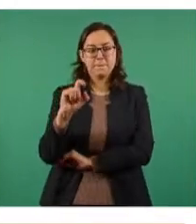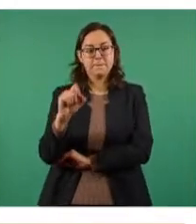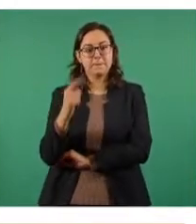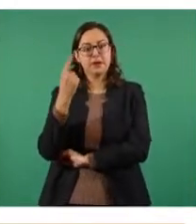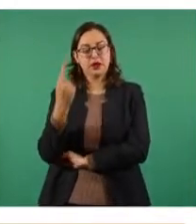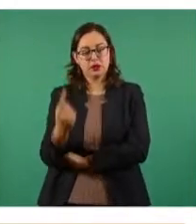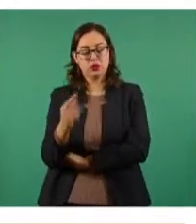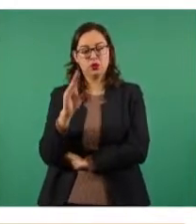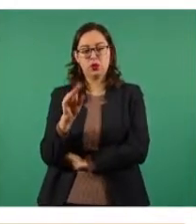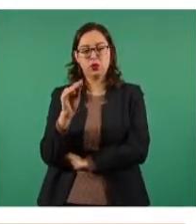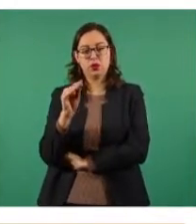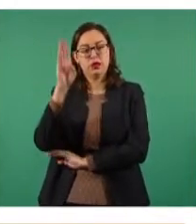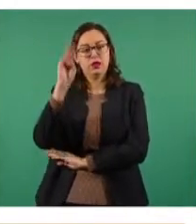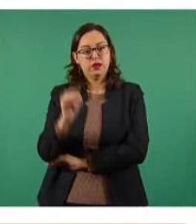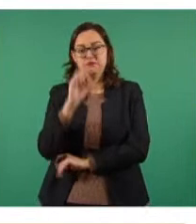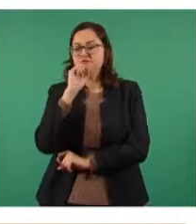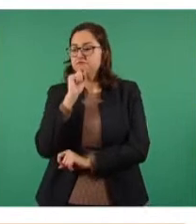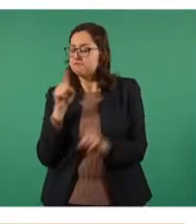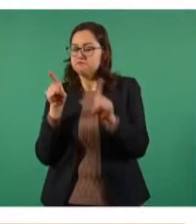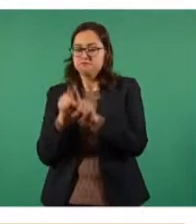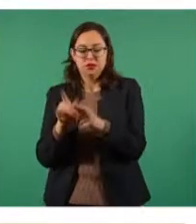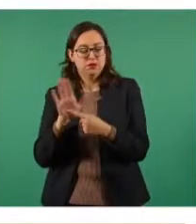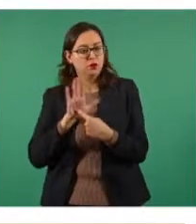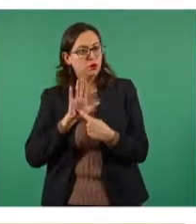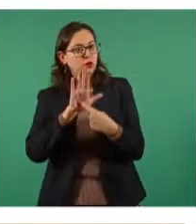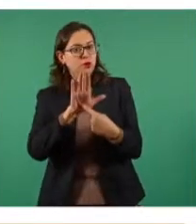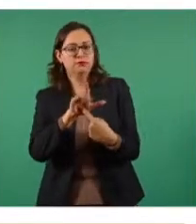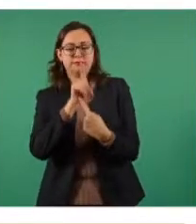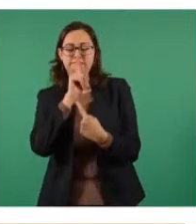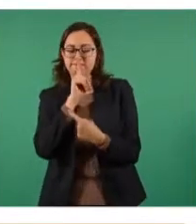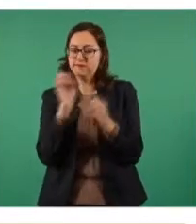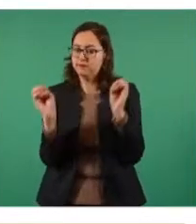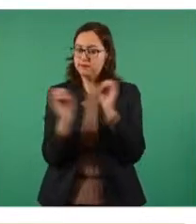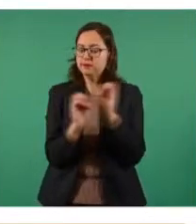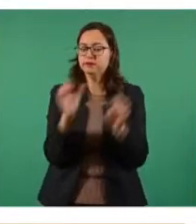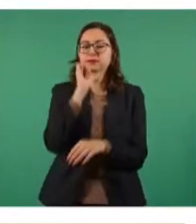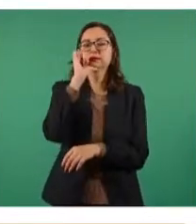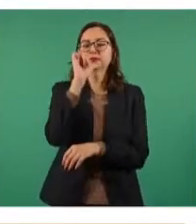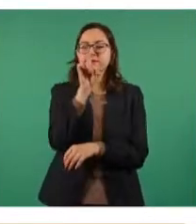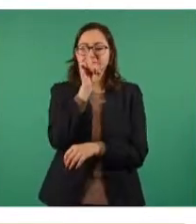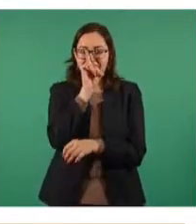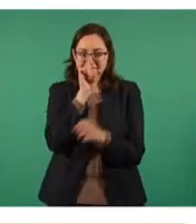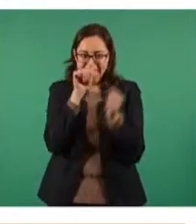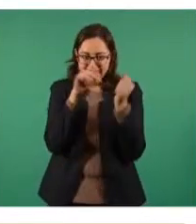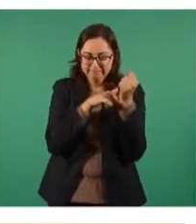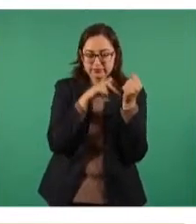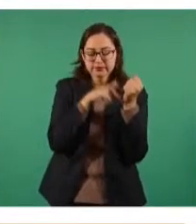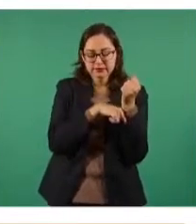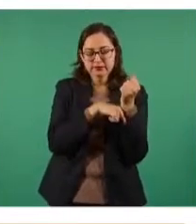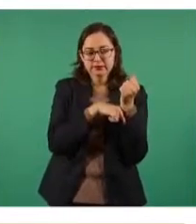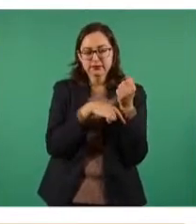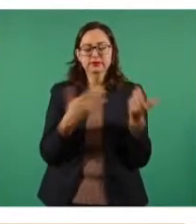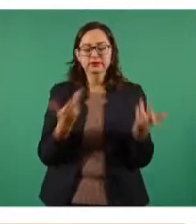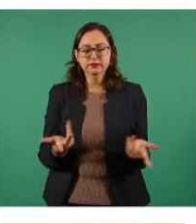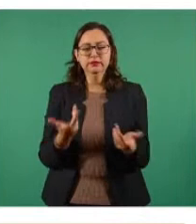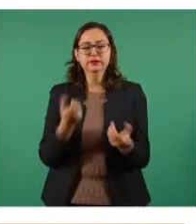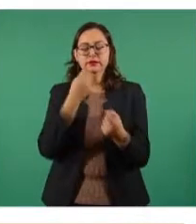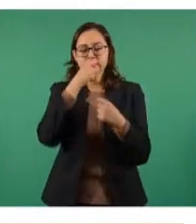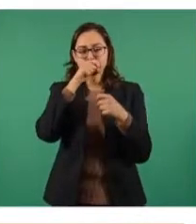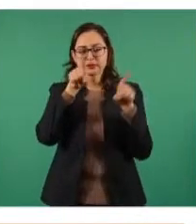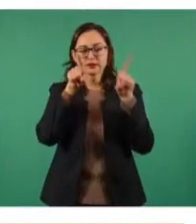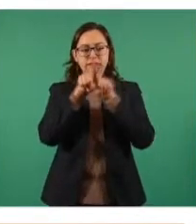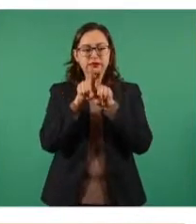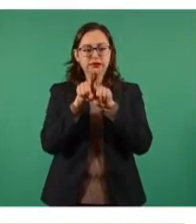que tampoco este este distribuidor este este medio de transporte que estaba llevando cilindros tampoco lo estaba exhibiendo